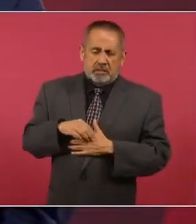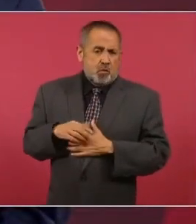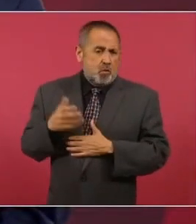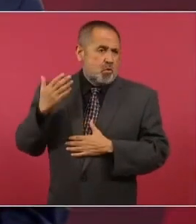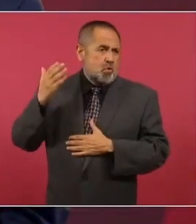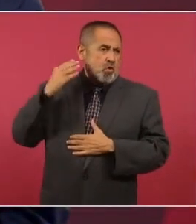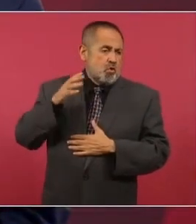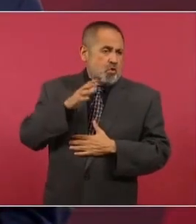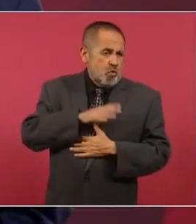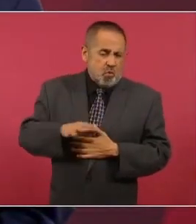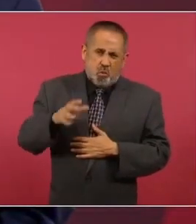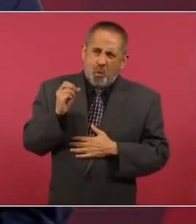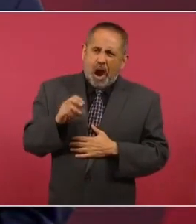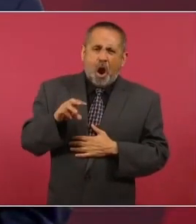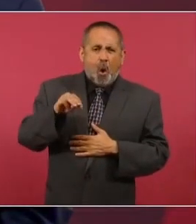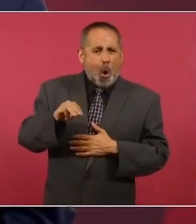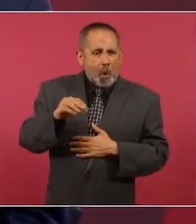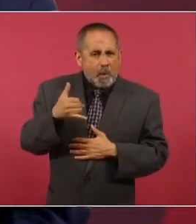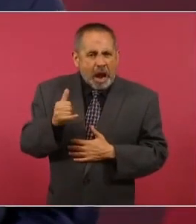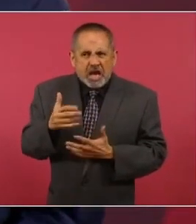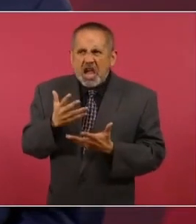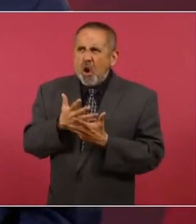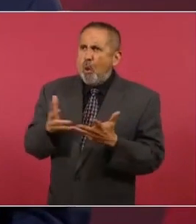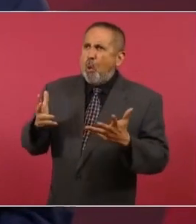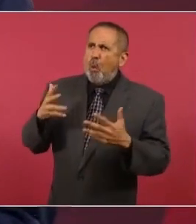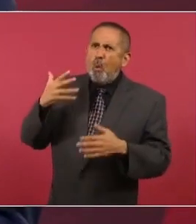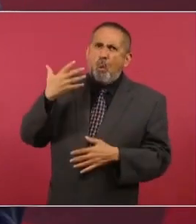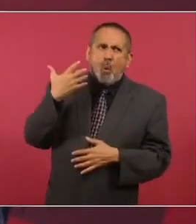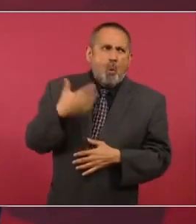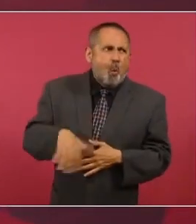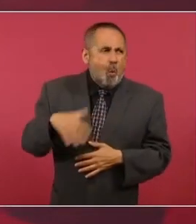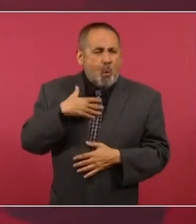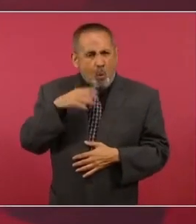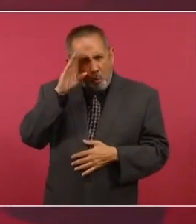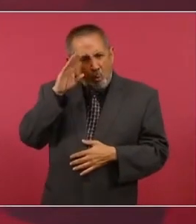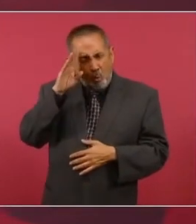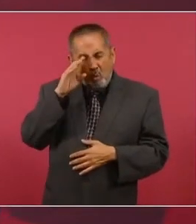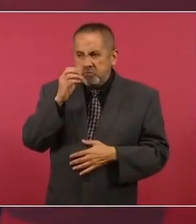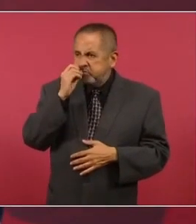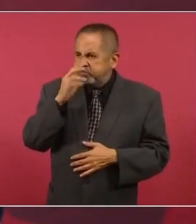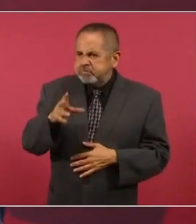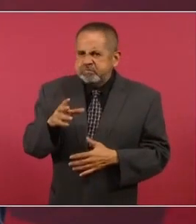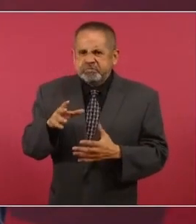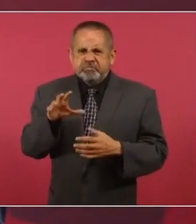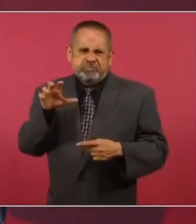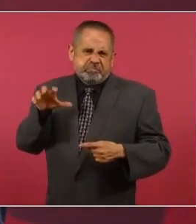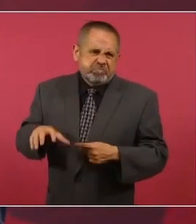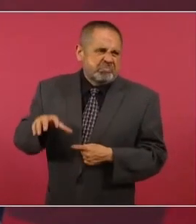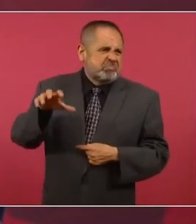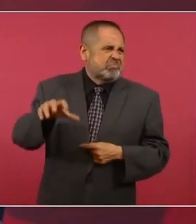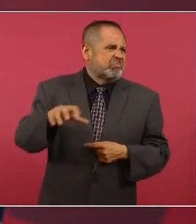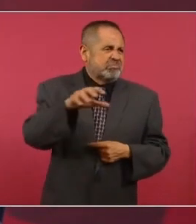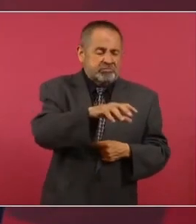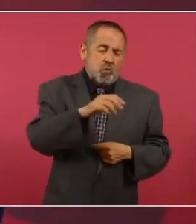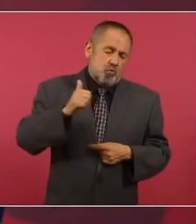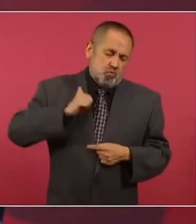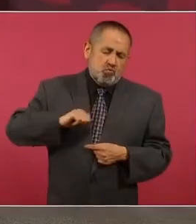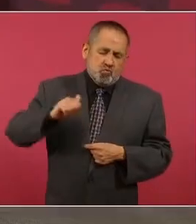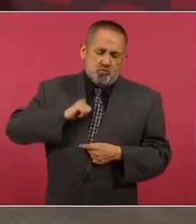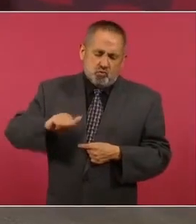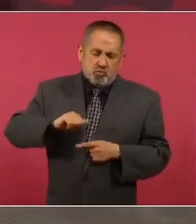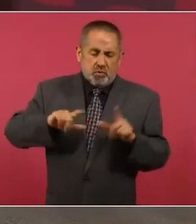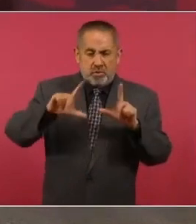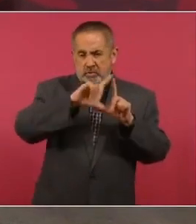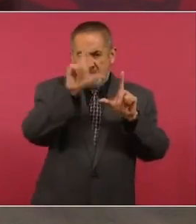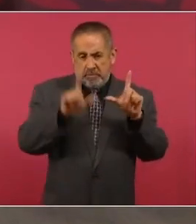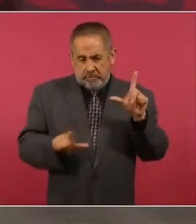grandioso por las civilizaciones que florecieron